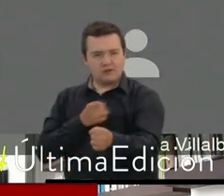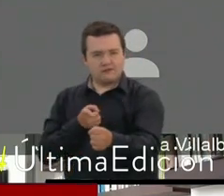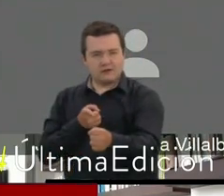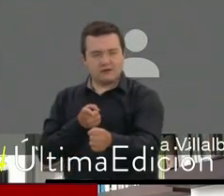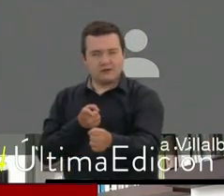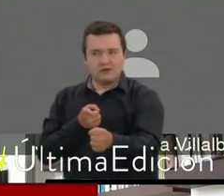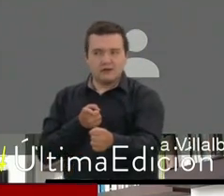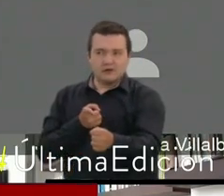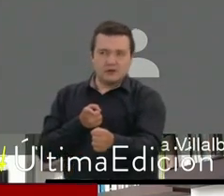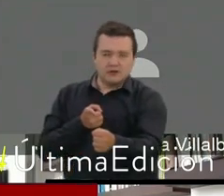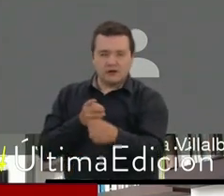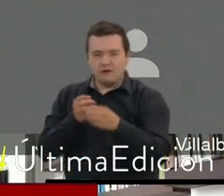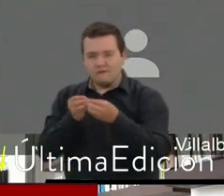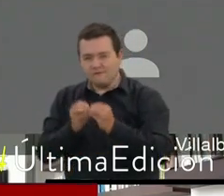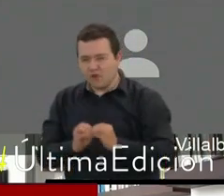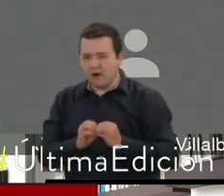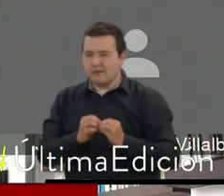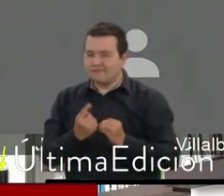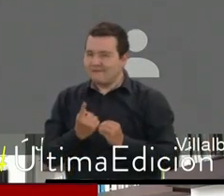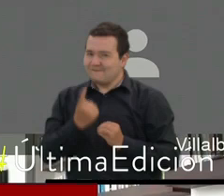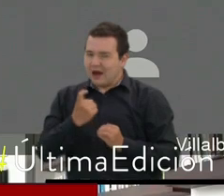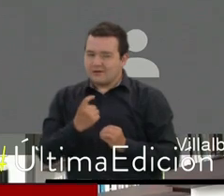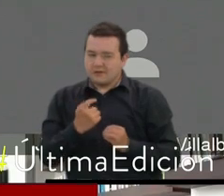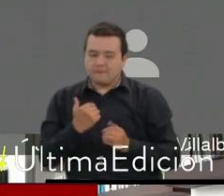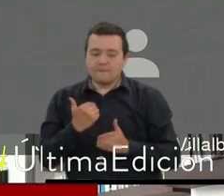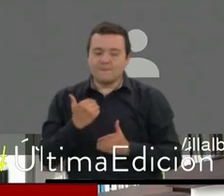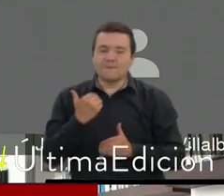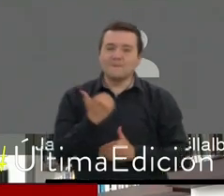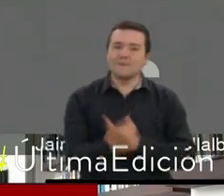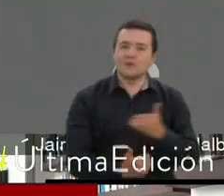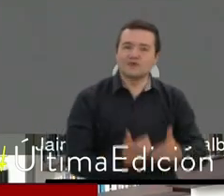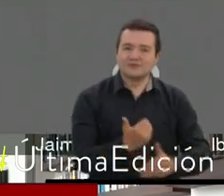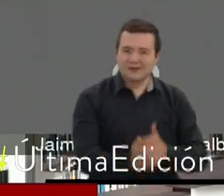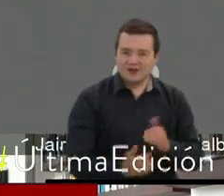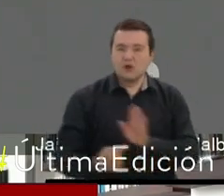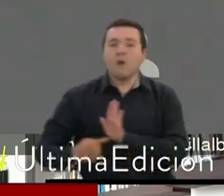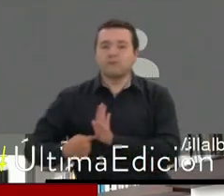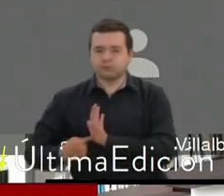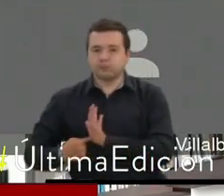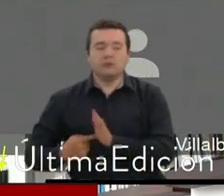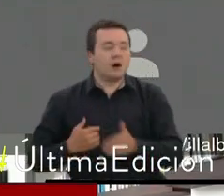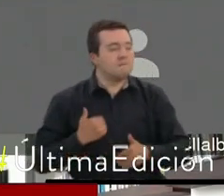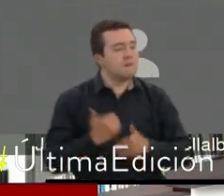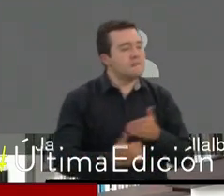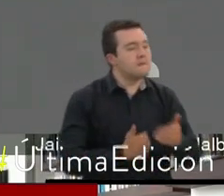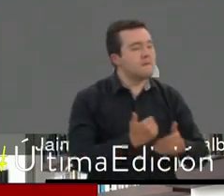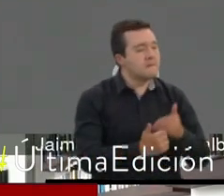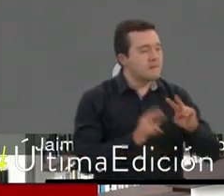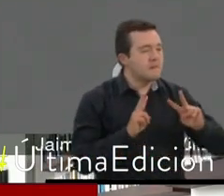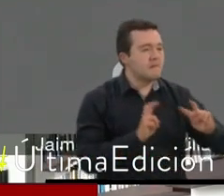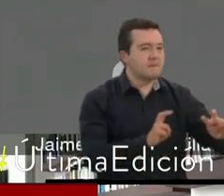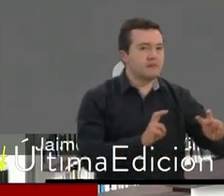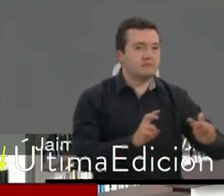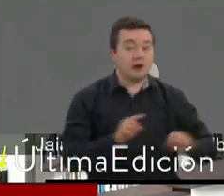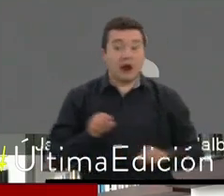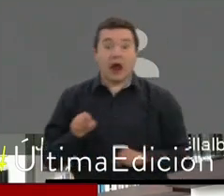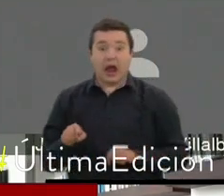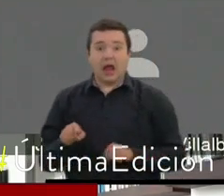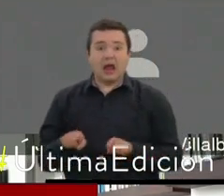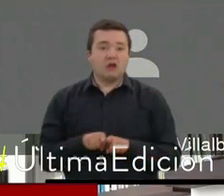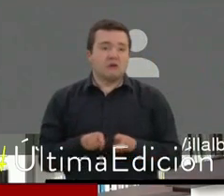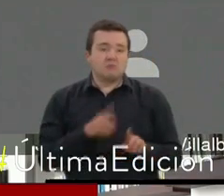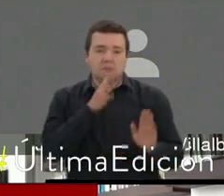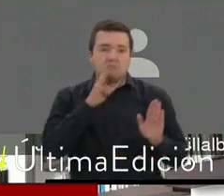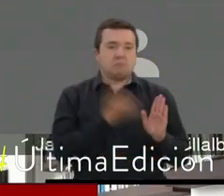afecta el debido proceso y se materializan algunas vulneraciones al